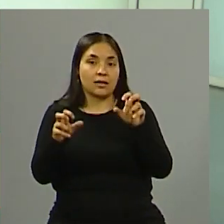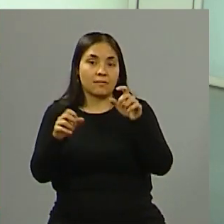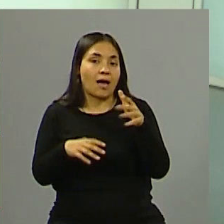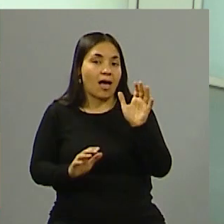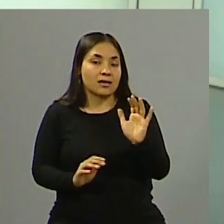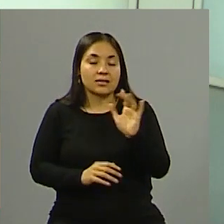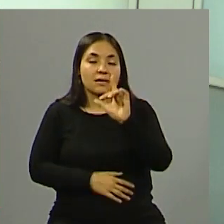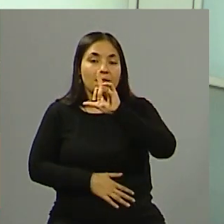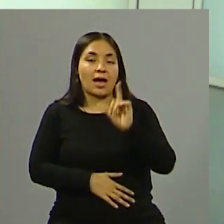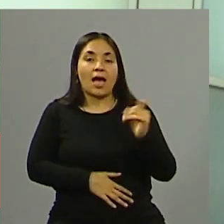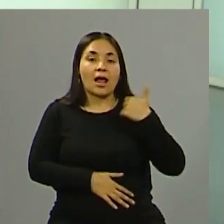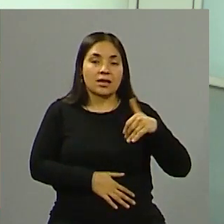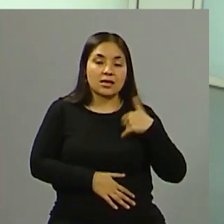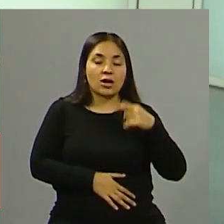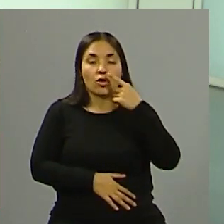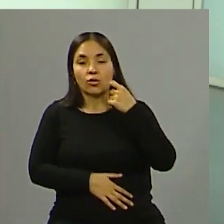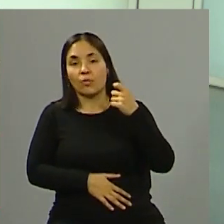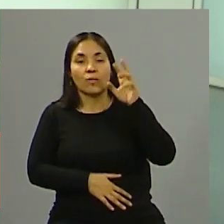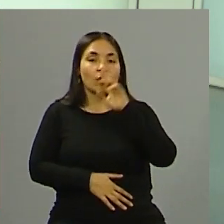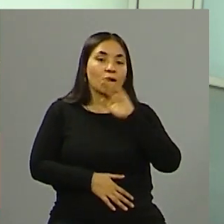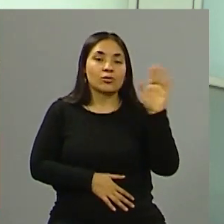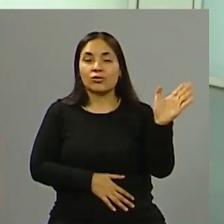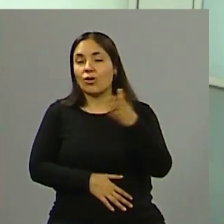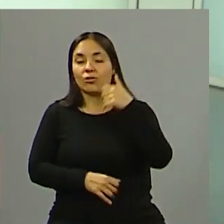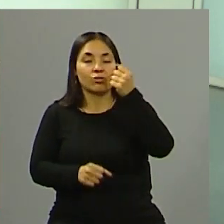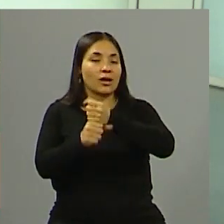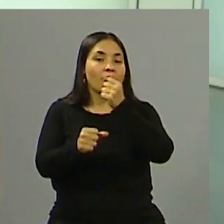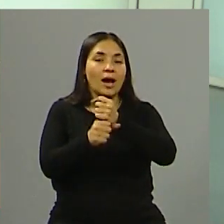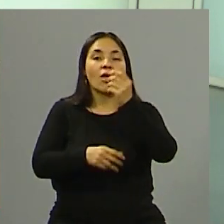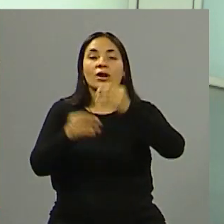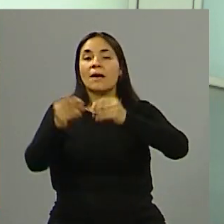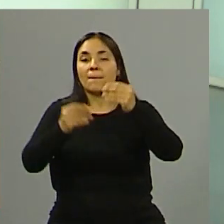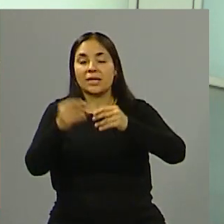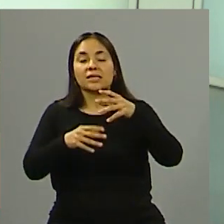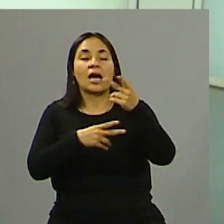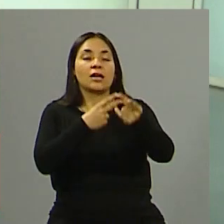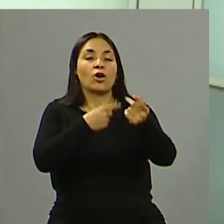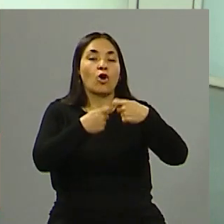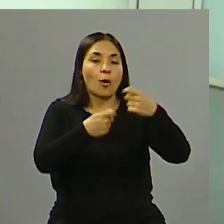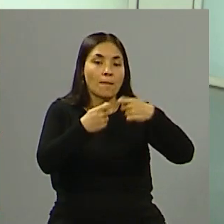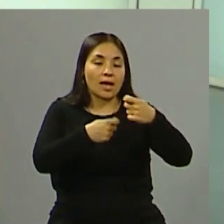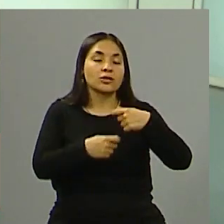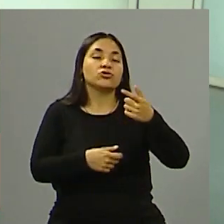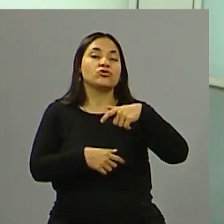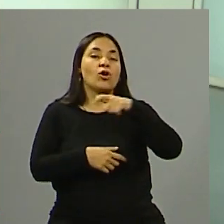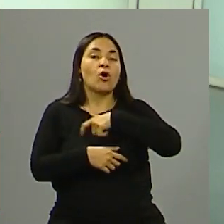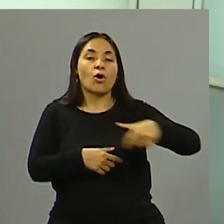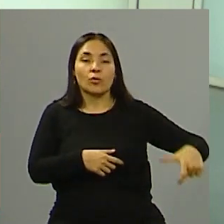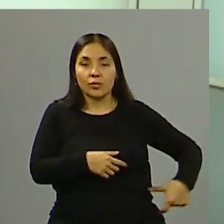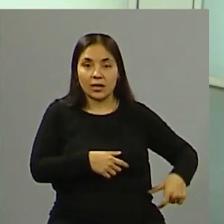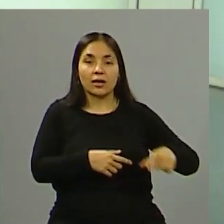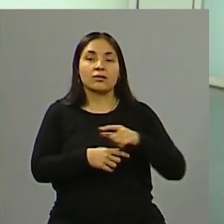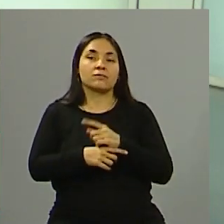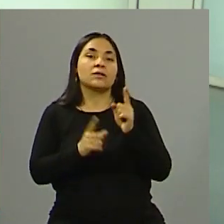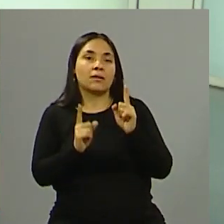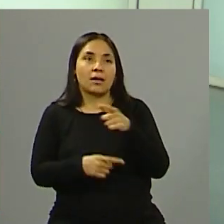sectores de nuestro país, el sector de los trabajadores, de los empresarios, del comercio, el gobierno, y ahí está el